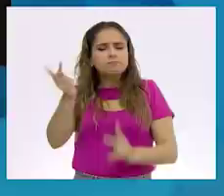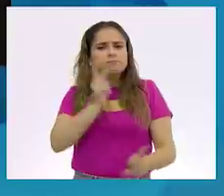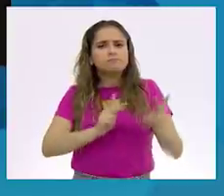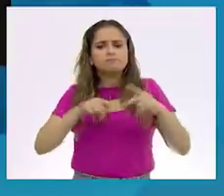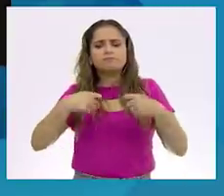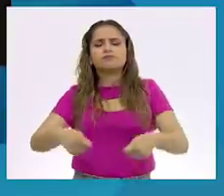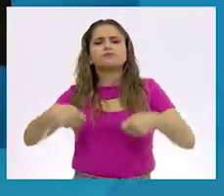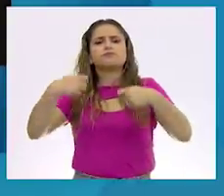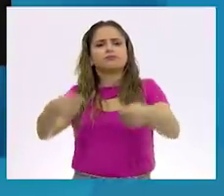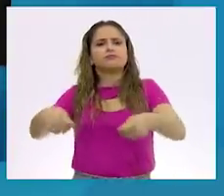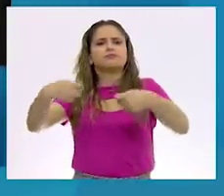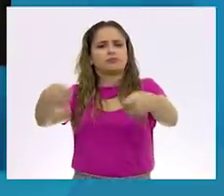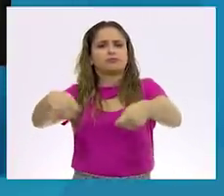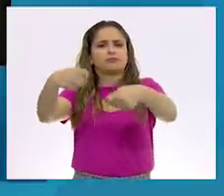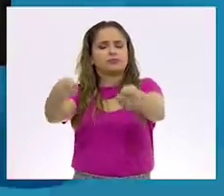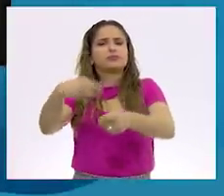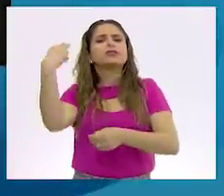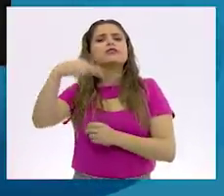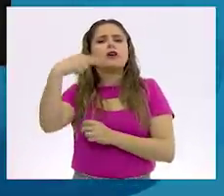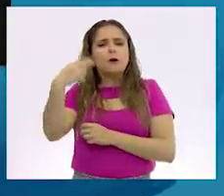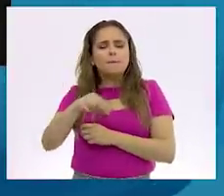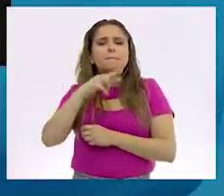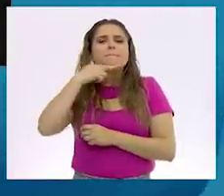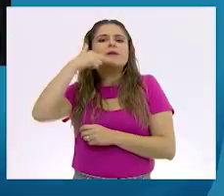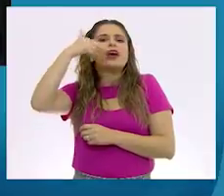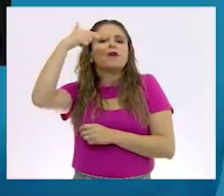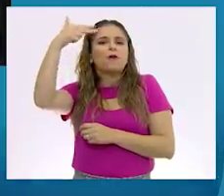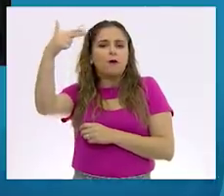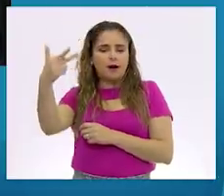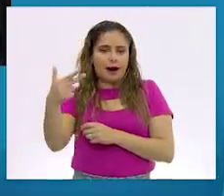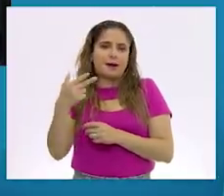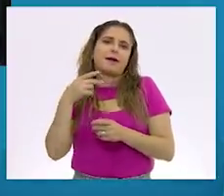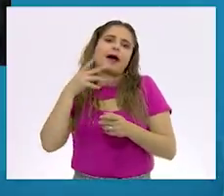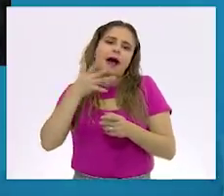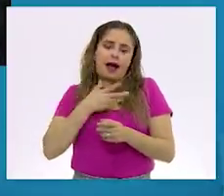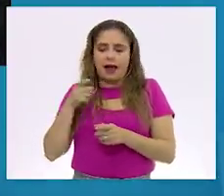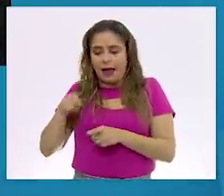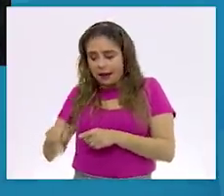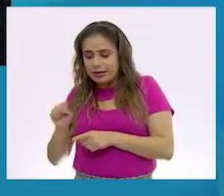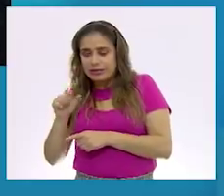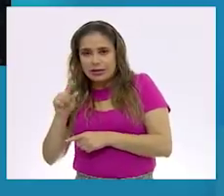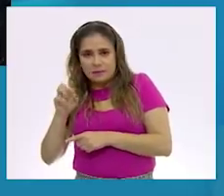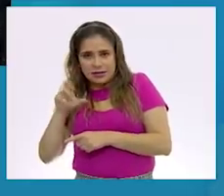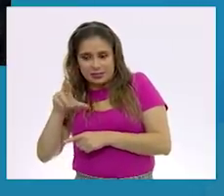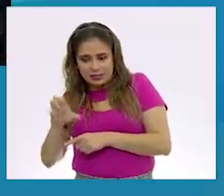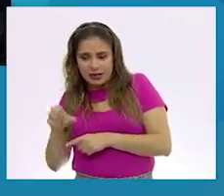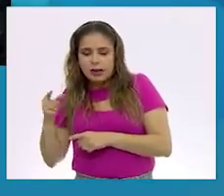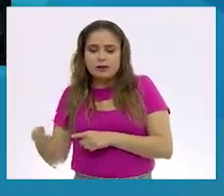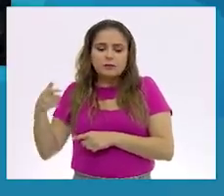silvestres. A este proceso se le conoce como mejoramiento, utilizando a los parientes silvestres.